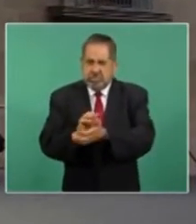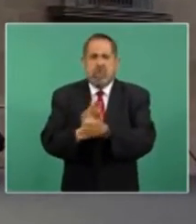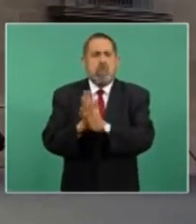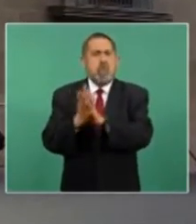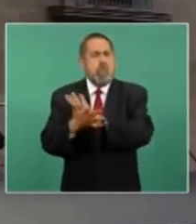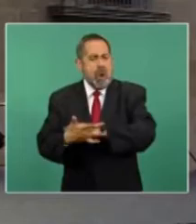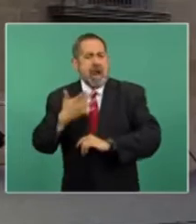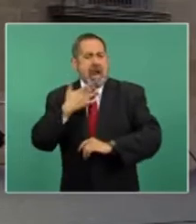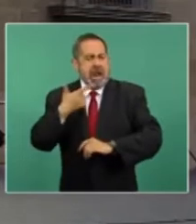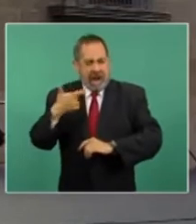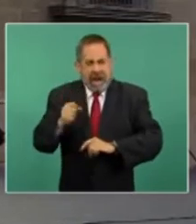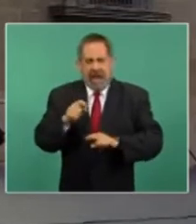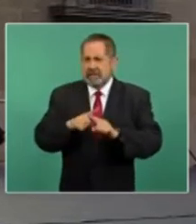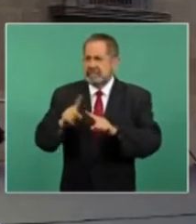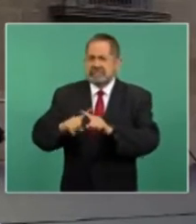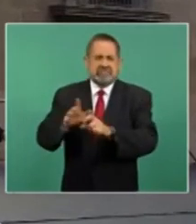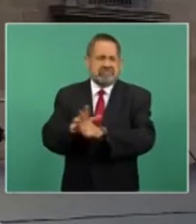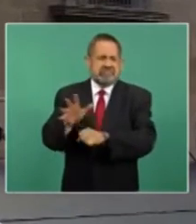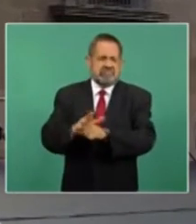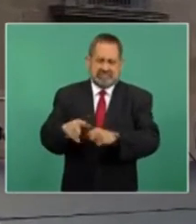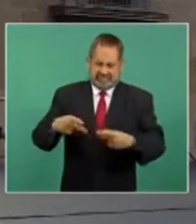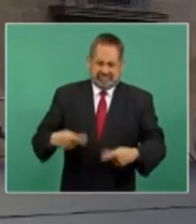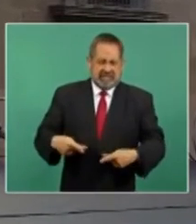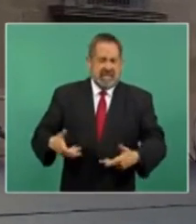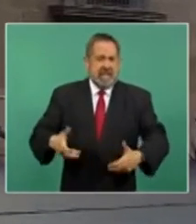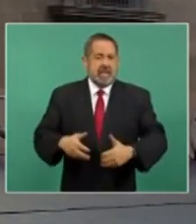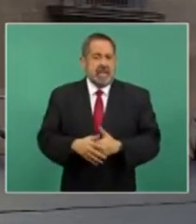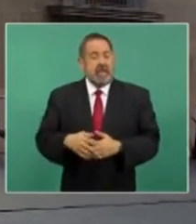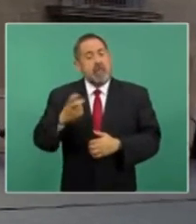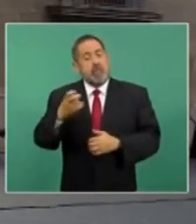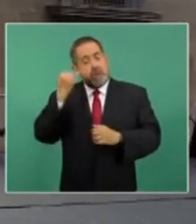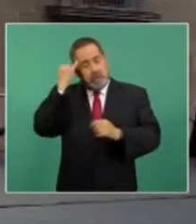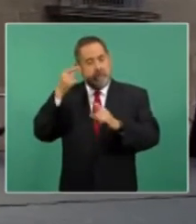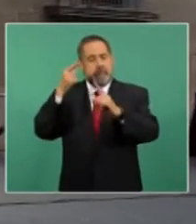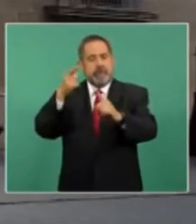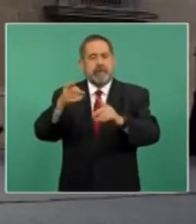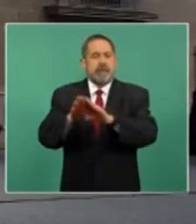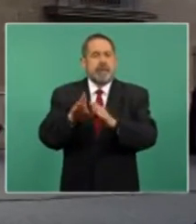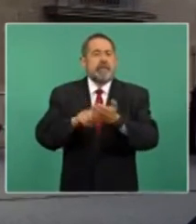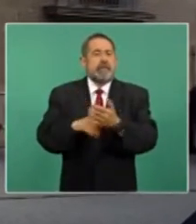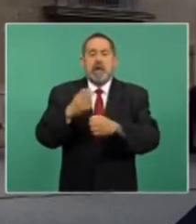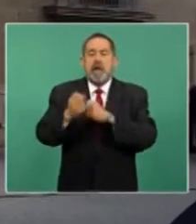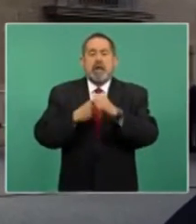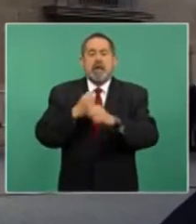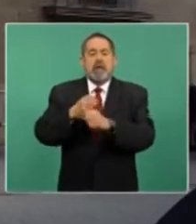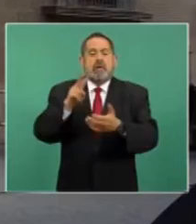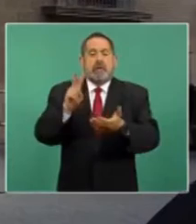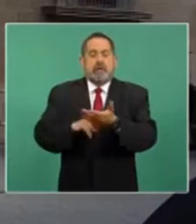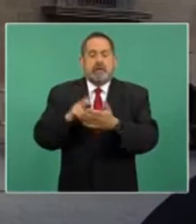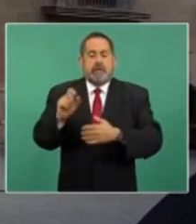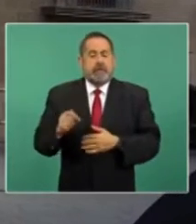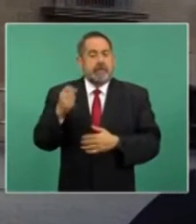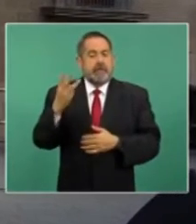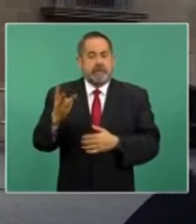prima. Para ello, a finales de